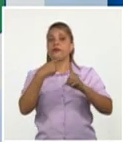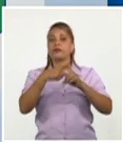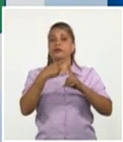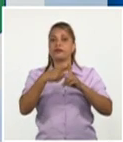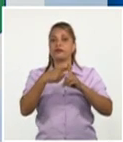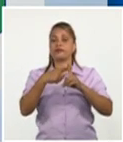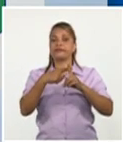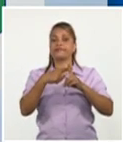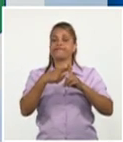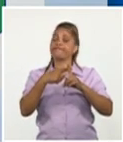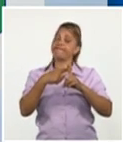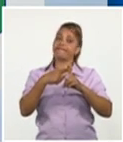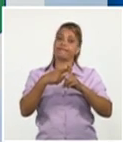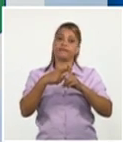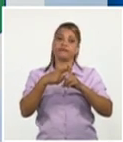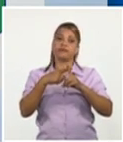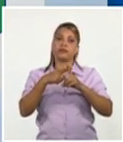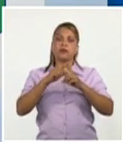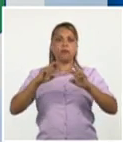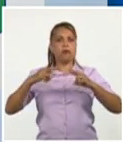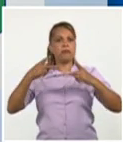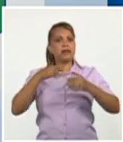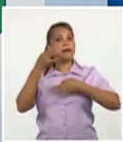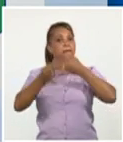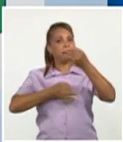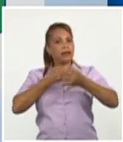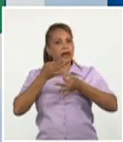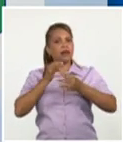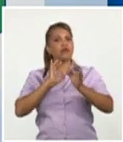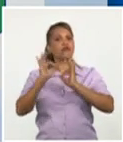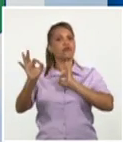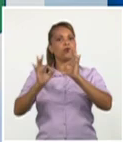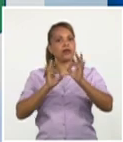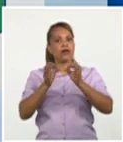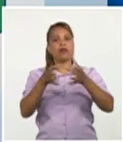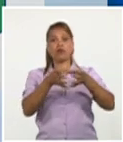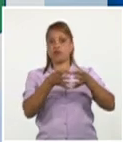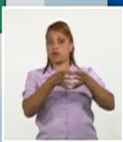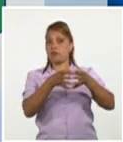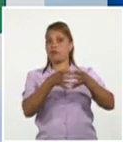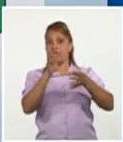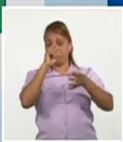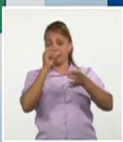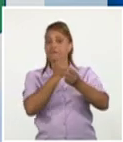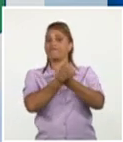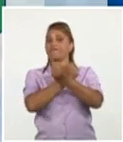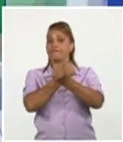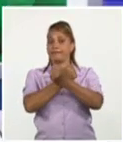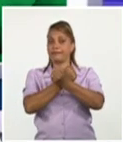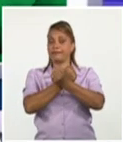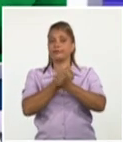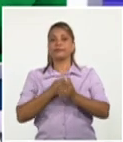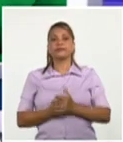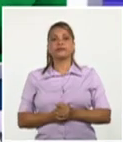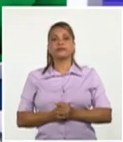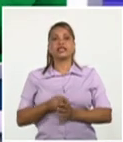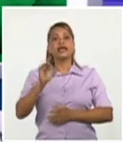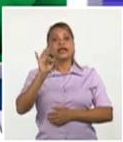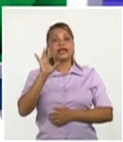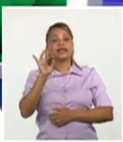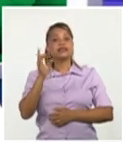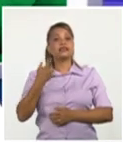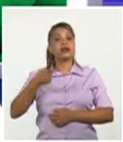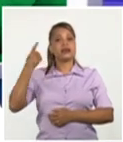No tengo que decir lo riesgoso de este grupo de edad. 15 casos importados en el día de